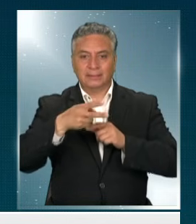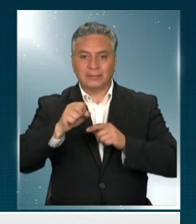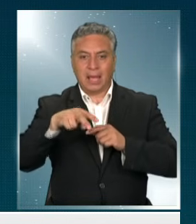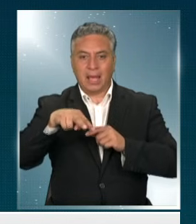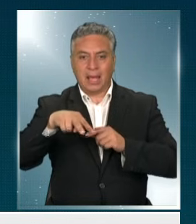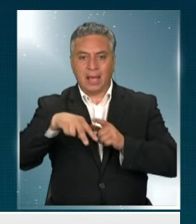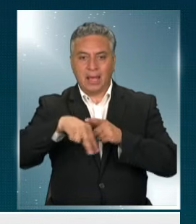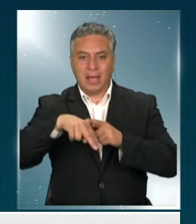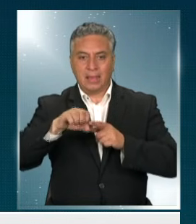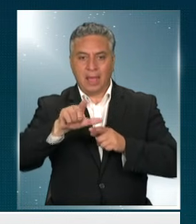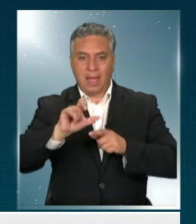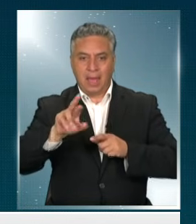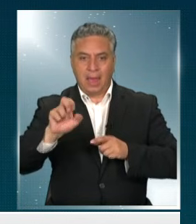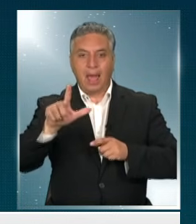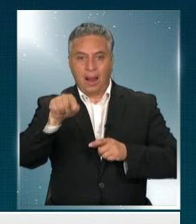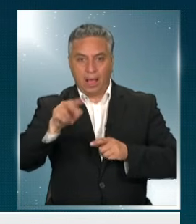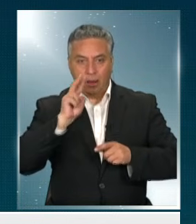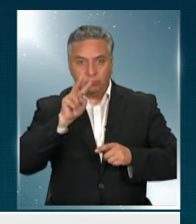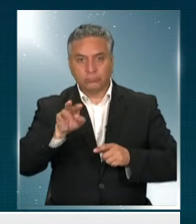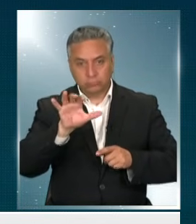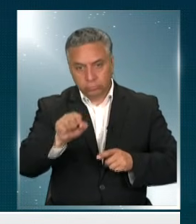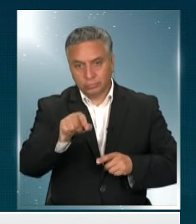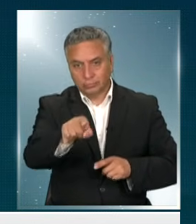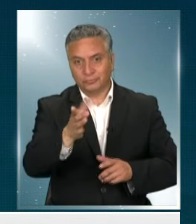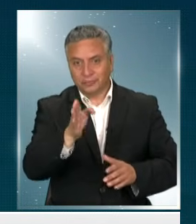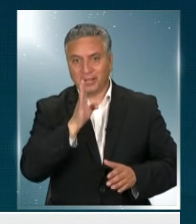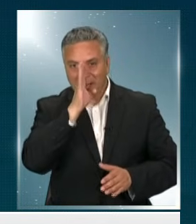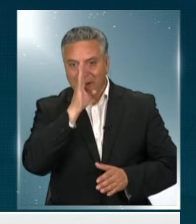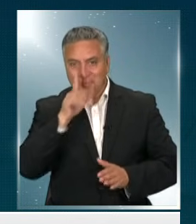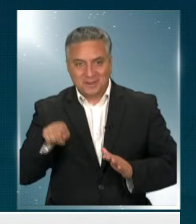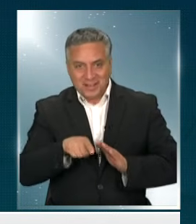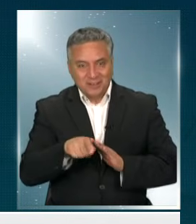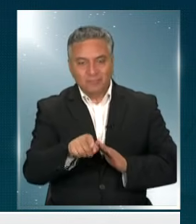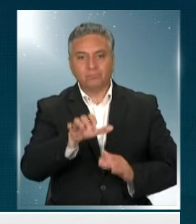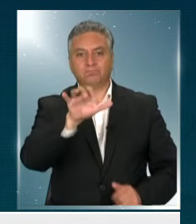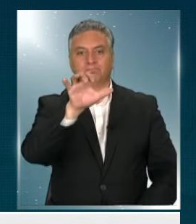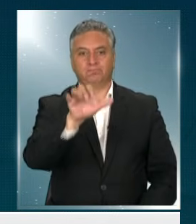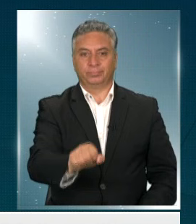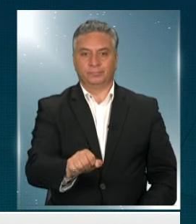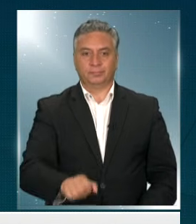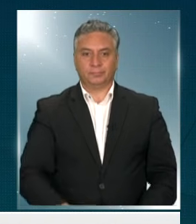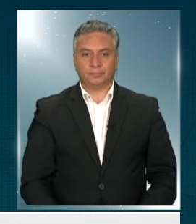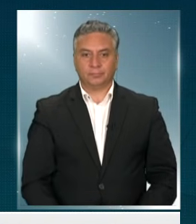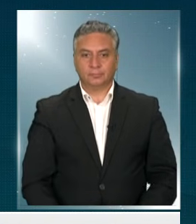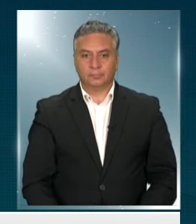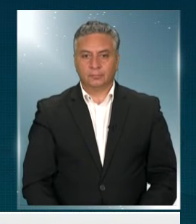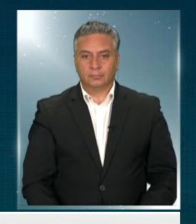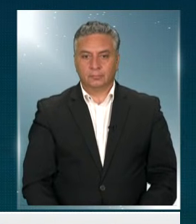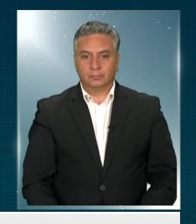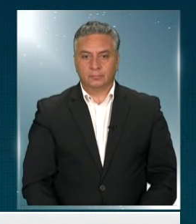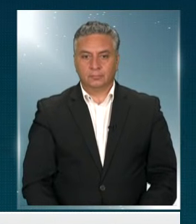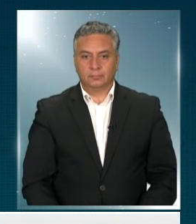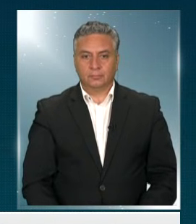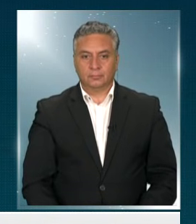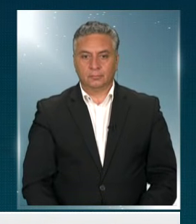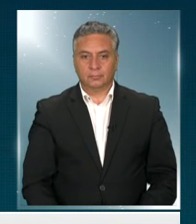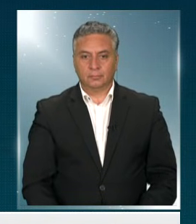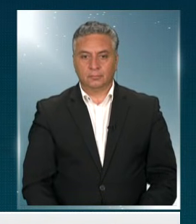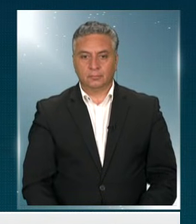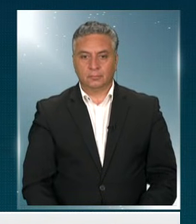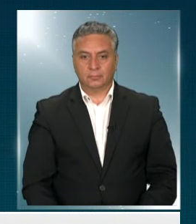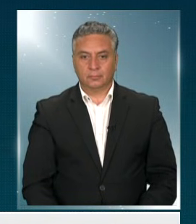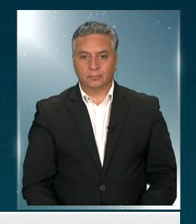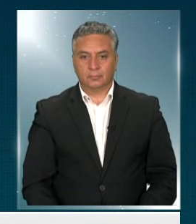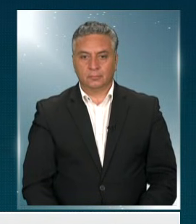Ahí entró en acción el CAN detector de drogas Frodo, que en cosa de segundos dio la señal. ¿Qué pasa con mi cachorrito? ¿Qué hay ahí? ¿Qué pasa con mi